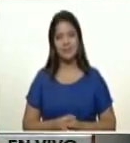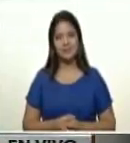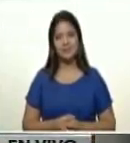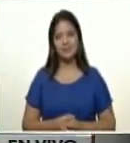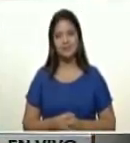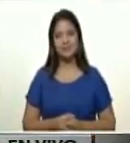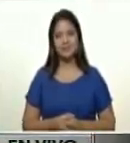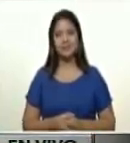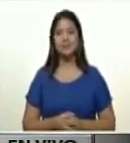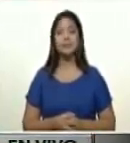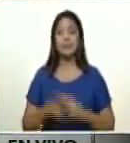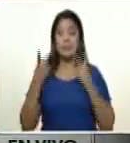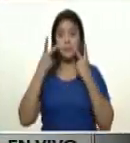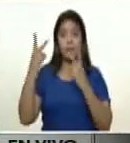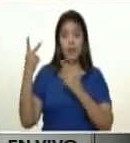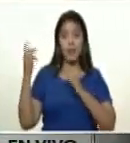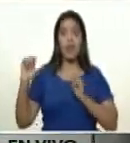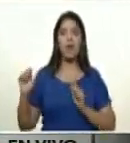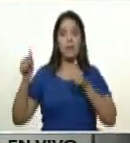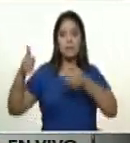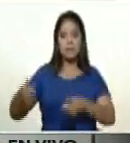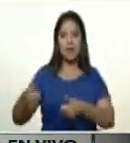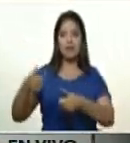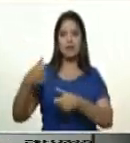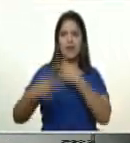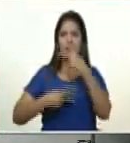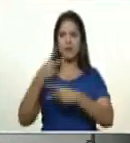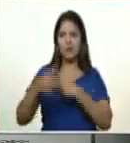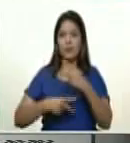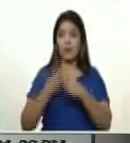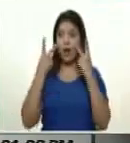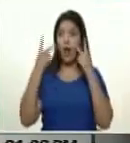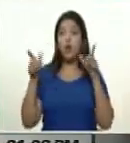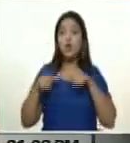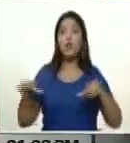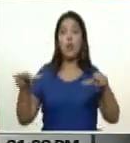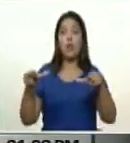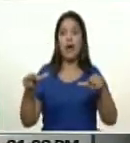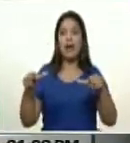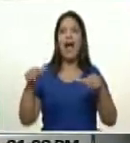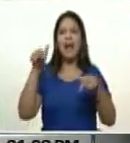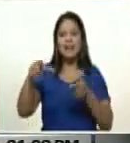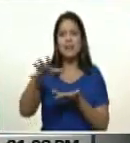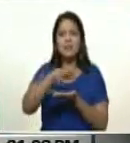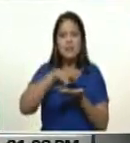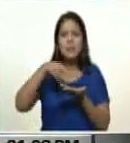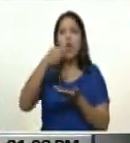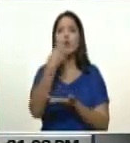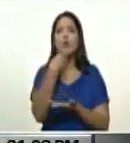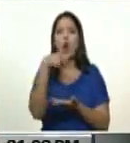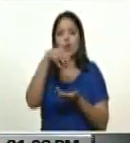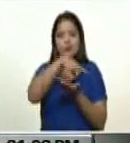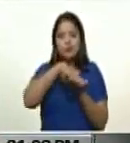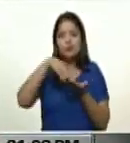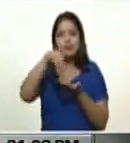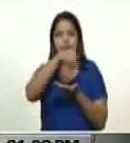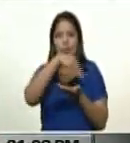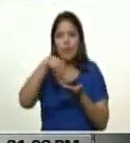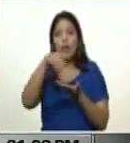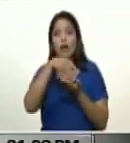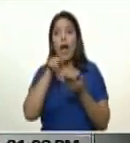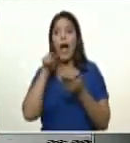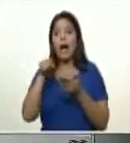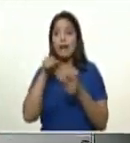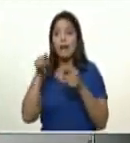le enseño el proceso productivo, el comienzo del proceso productivo. Estos son los silos de almacenamiento de arcilla preparada, lo cual pasa por esta banda transportadora,